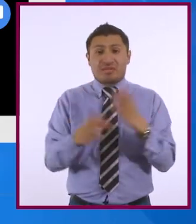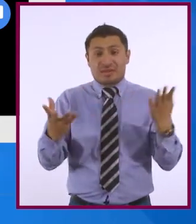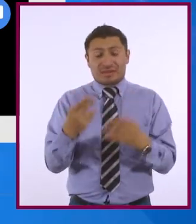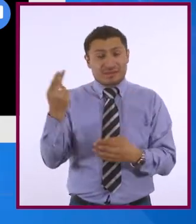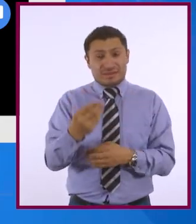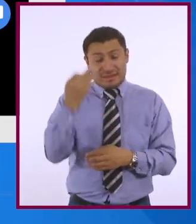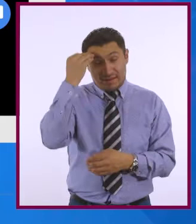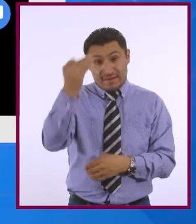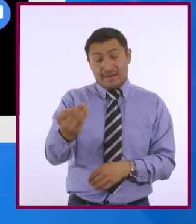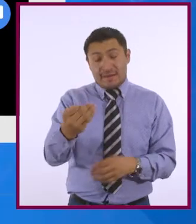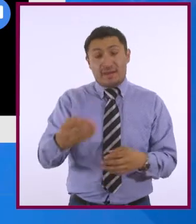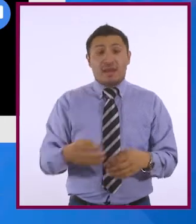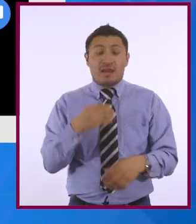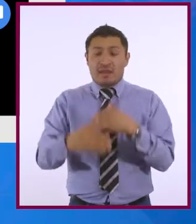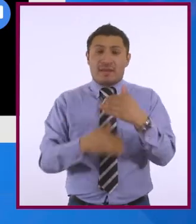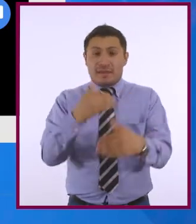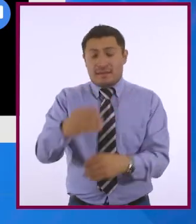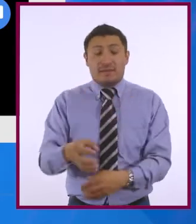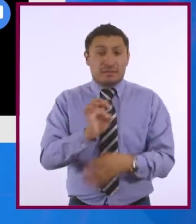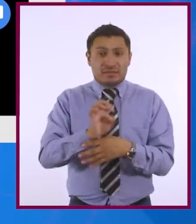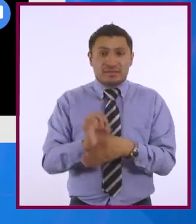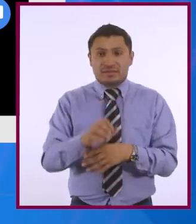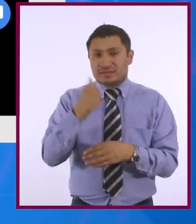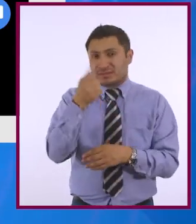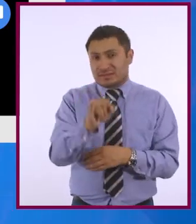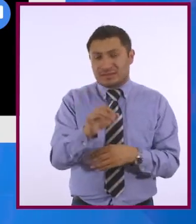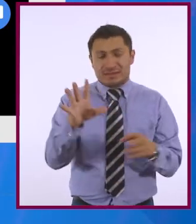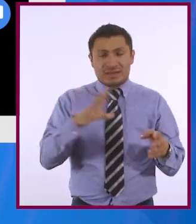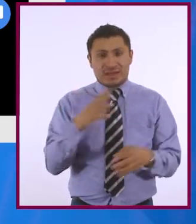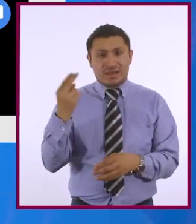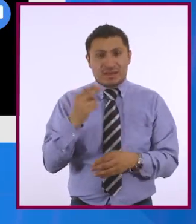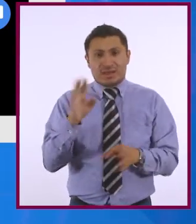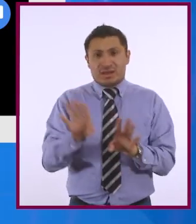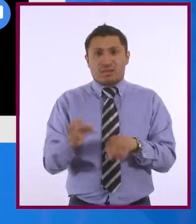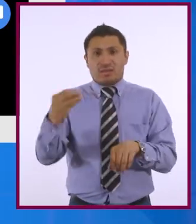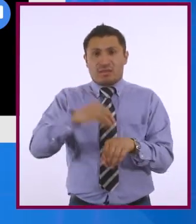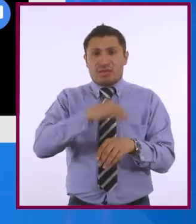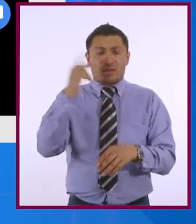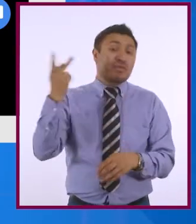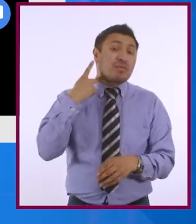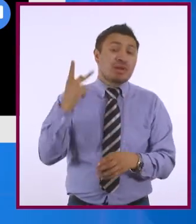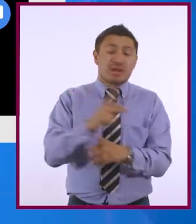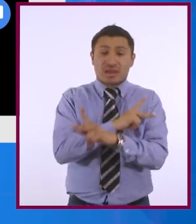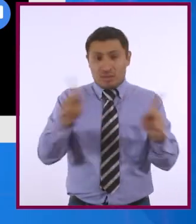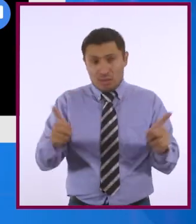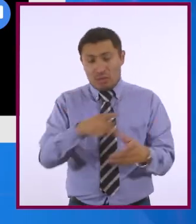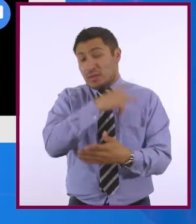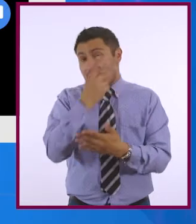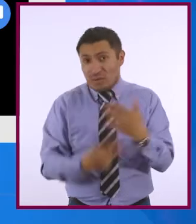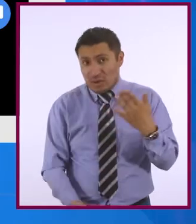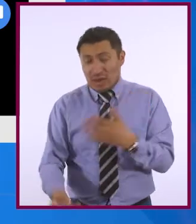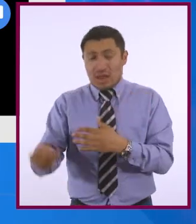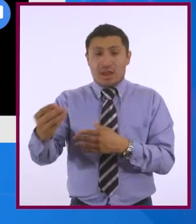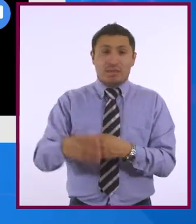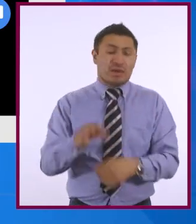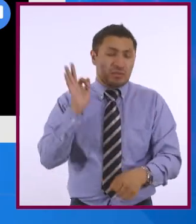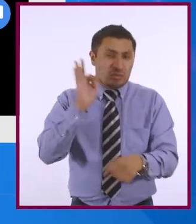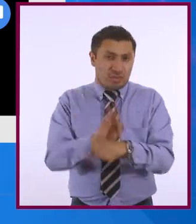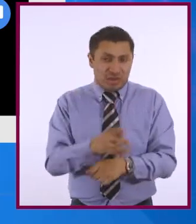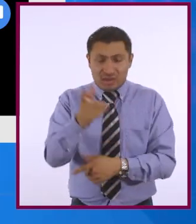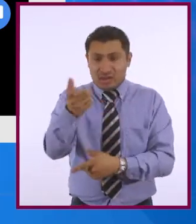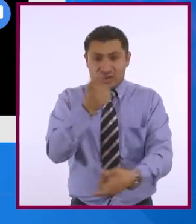proceso. Entonces, a través de esto se requiere implementar políticas públicas, programas, abogar por un